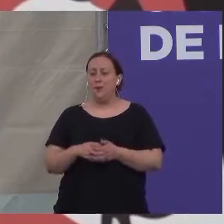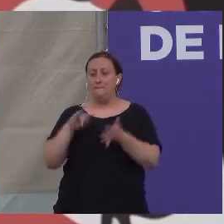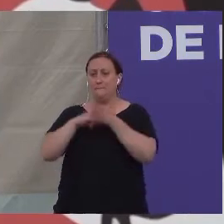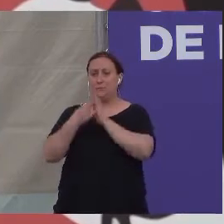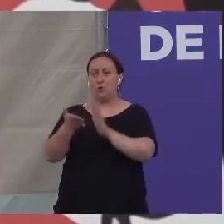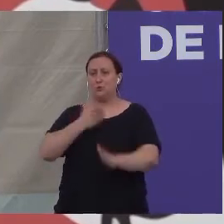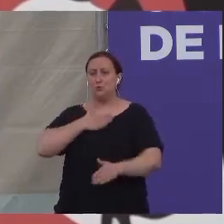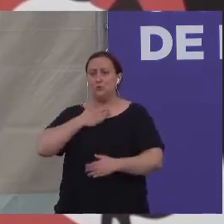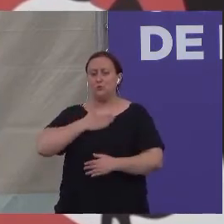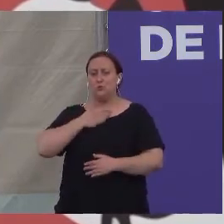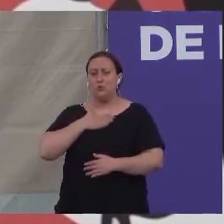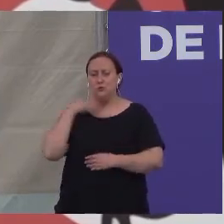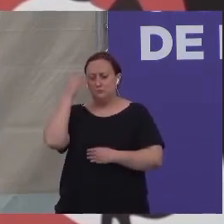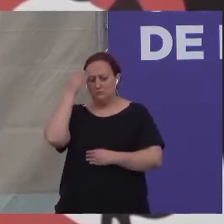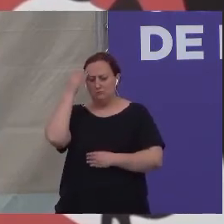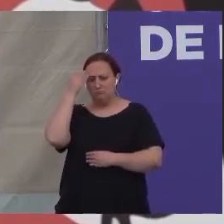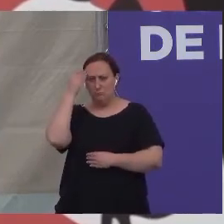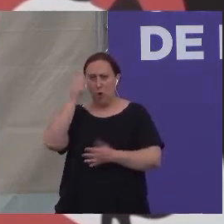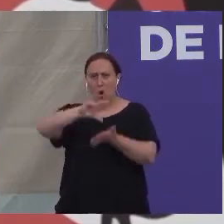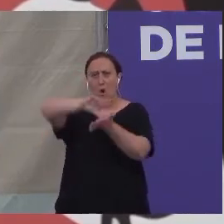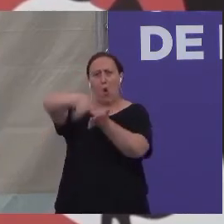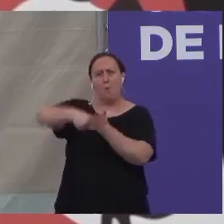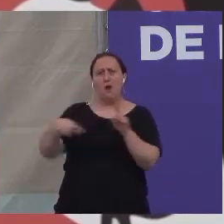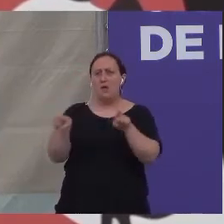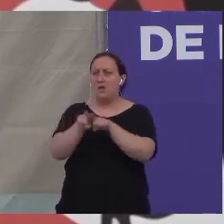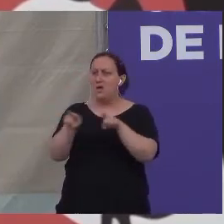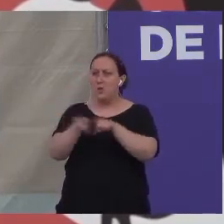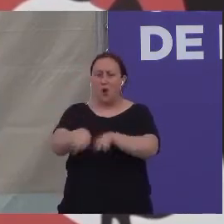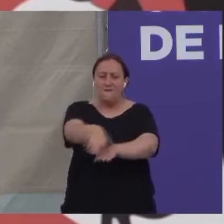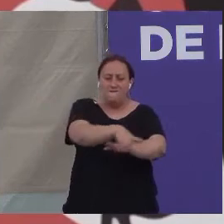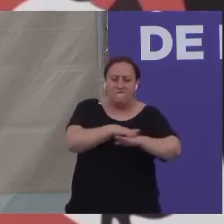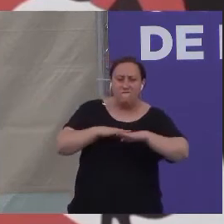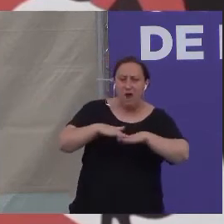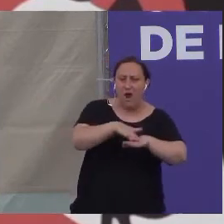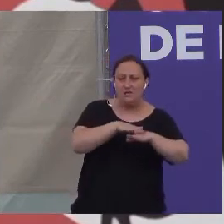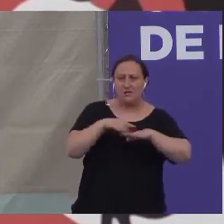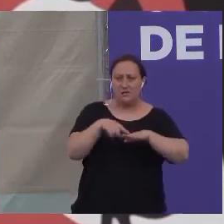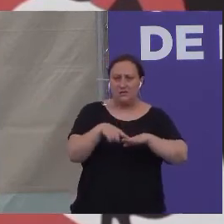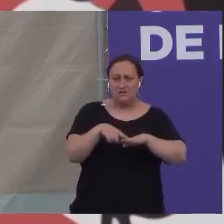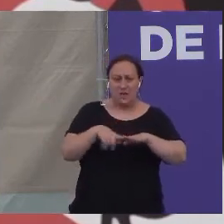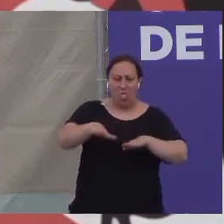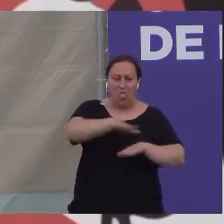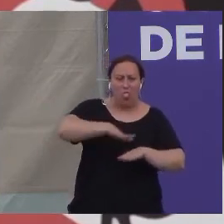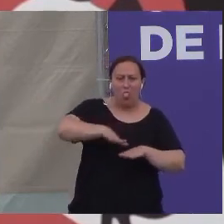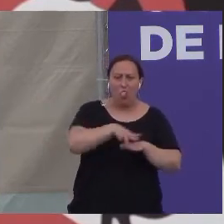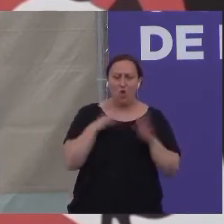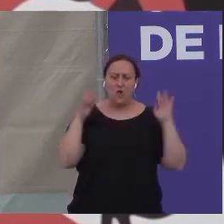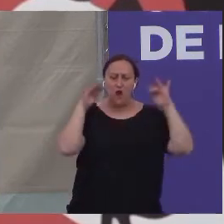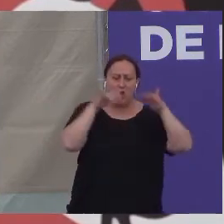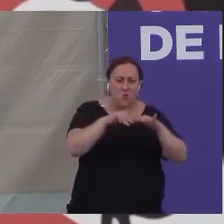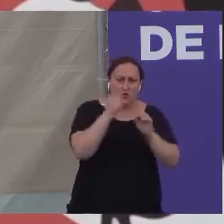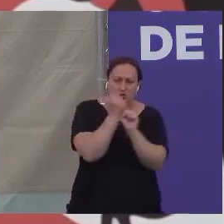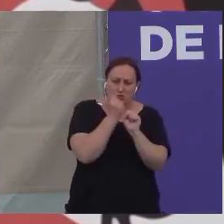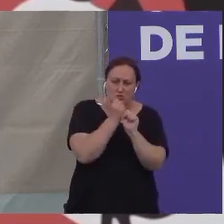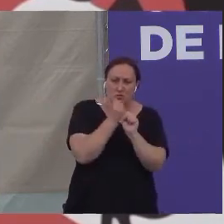proyecto considera la comarca como la piedra angular de la organización, un lugar de encuentro y trabajo de los municipios,